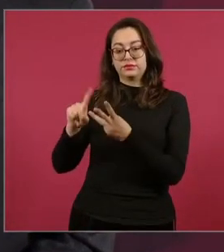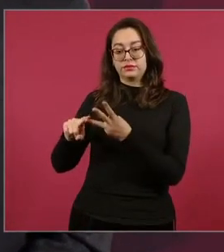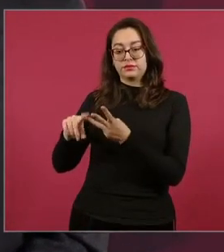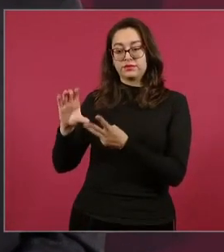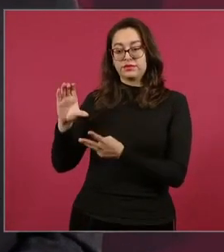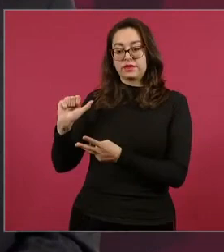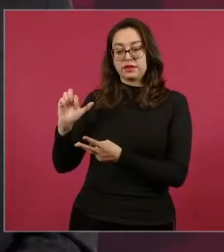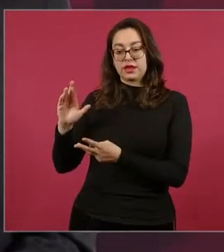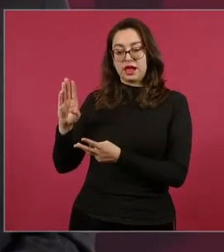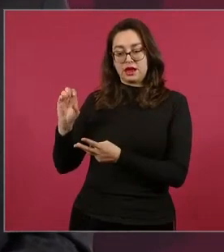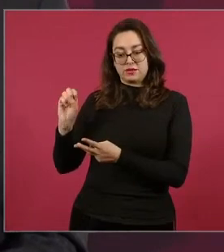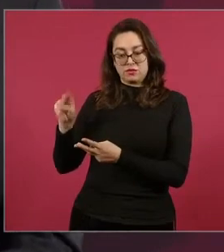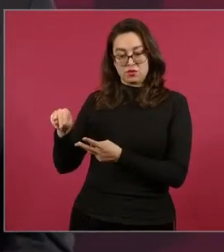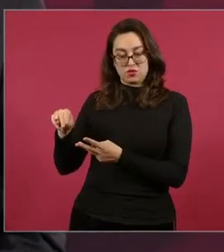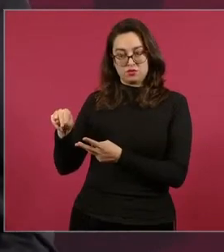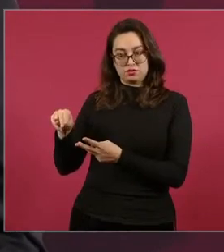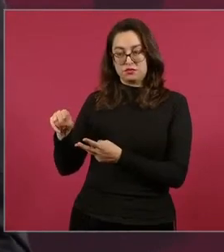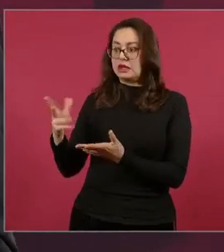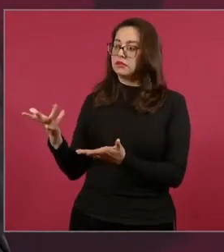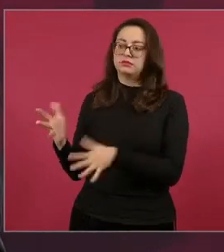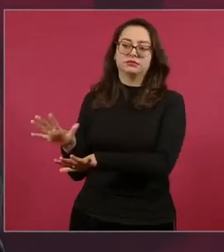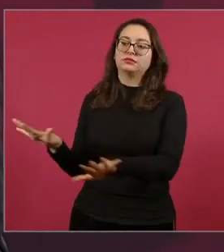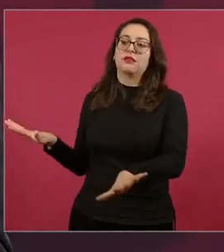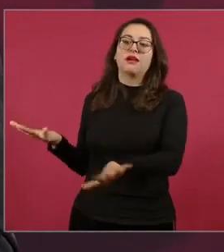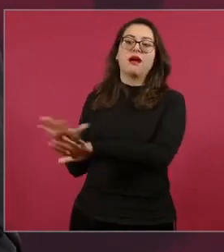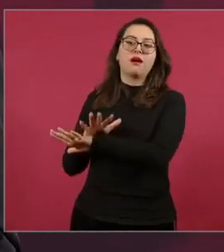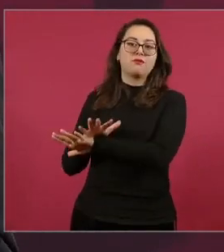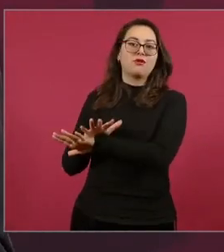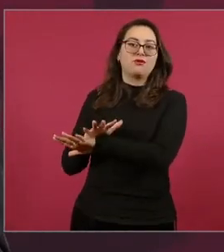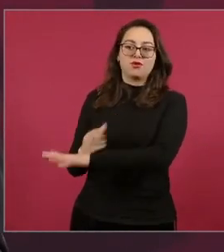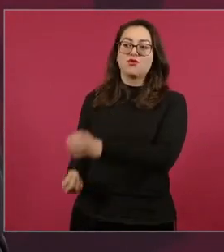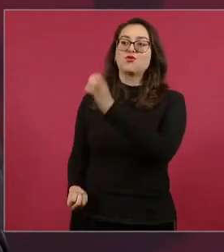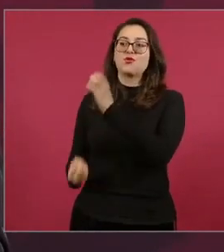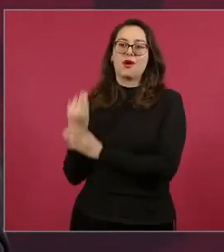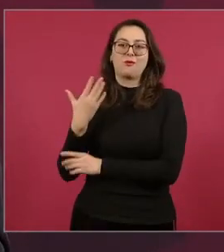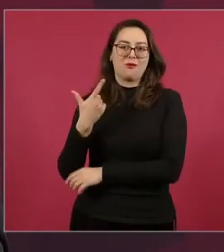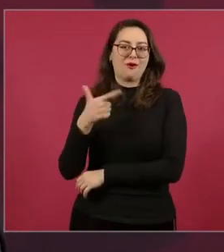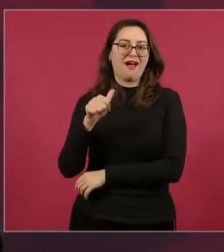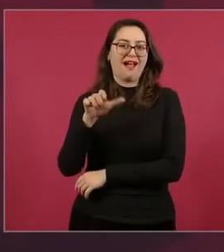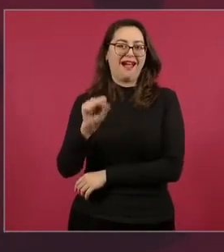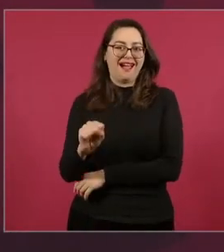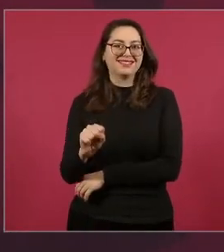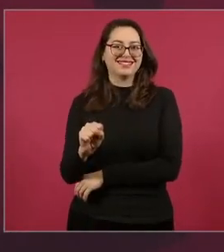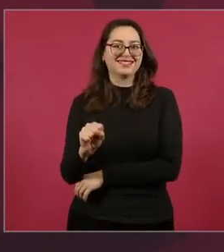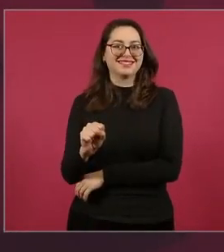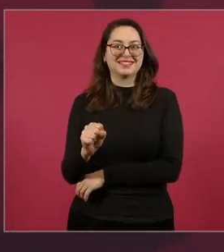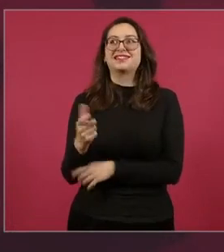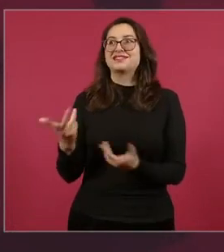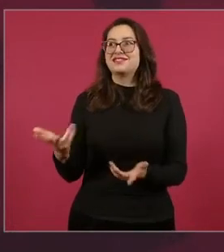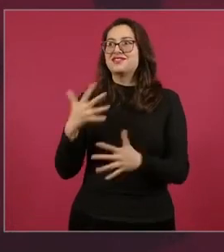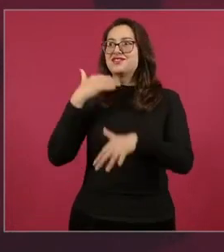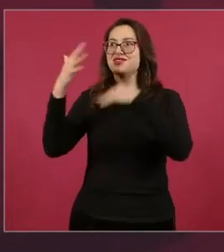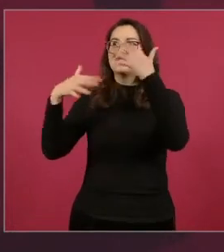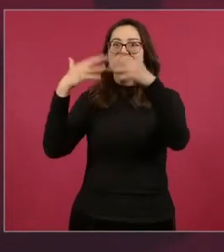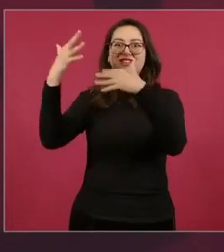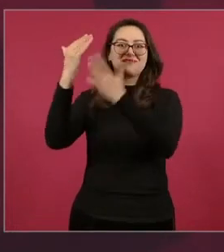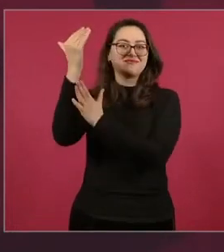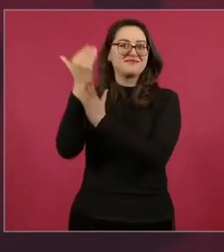carbón, y ahora se están manejando con gas. Hemos tenido también la